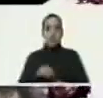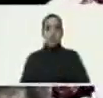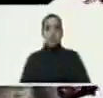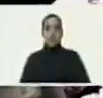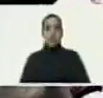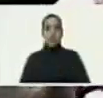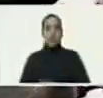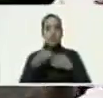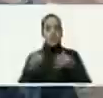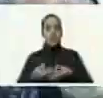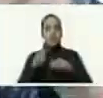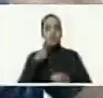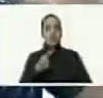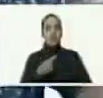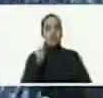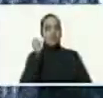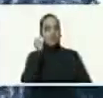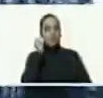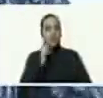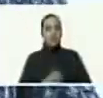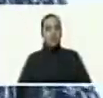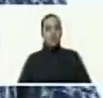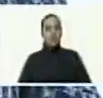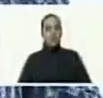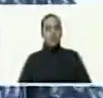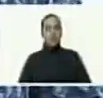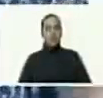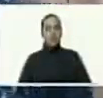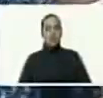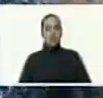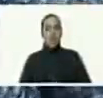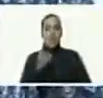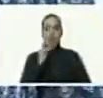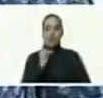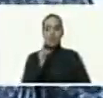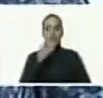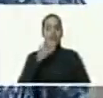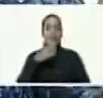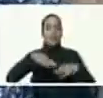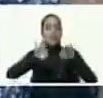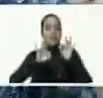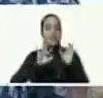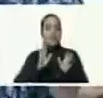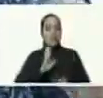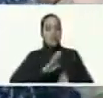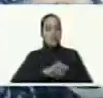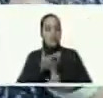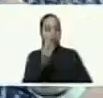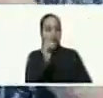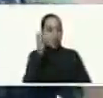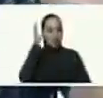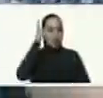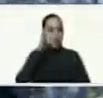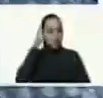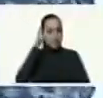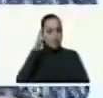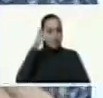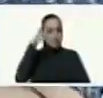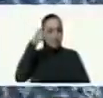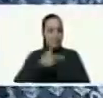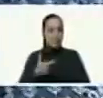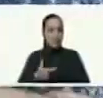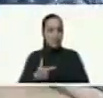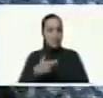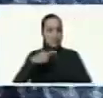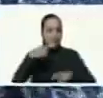Tati tiene una particularidad que quizás no tiene otra revolucionaria en Latinoamérica, esa capacidad de ser radical